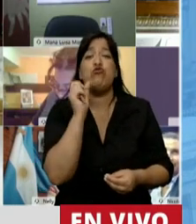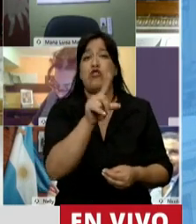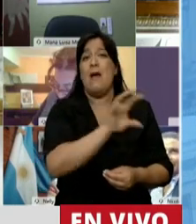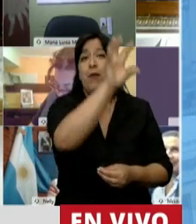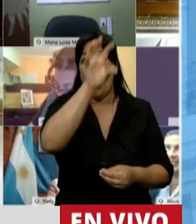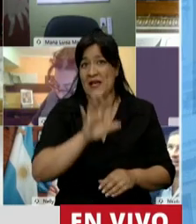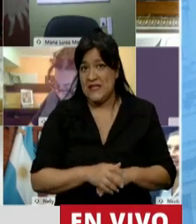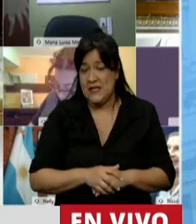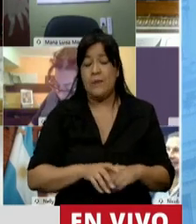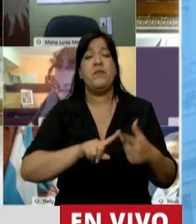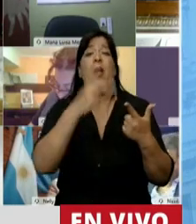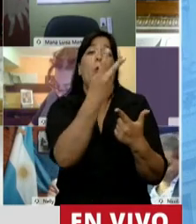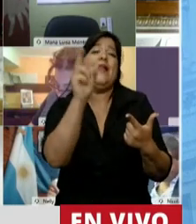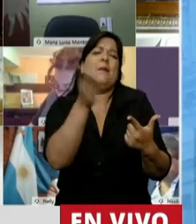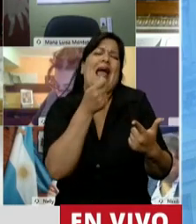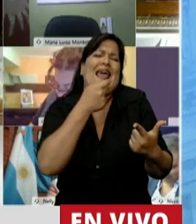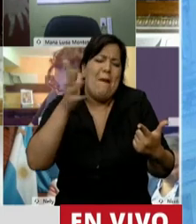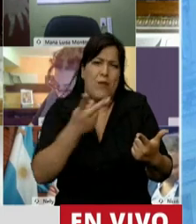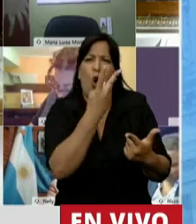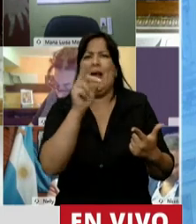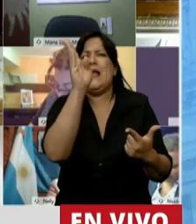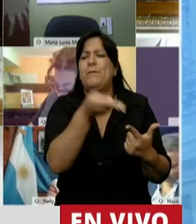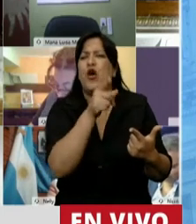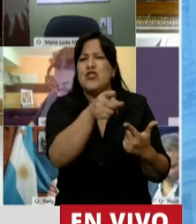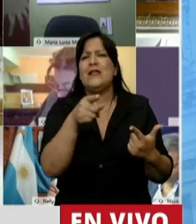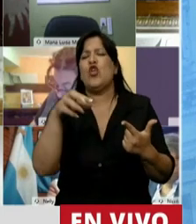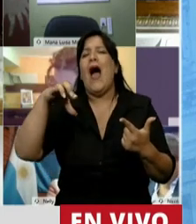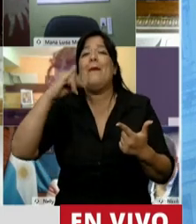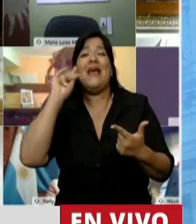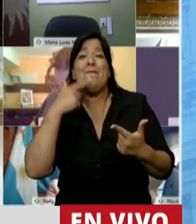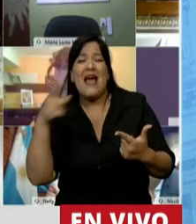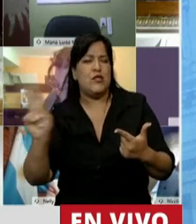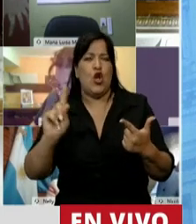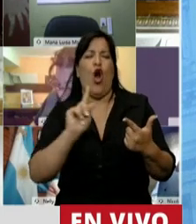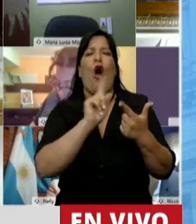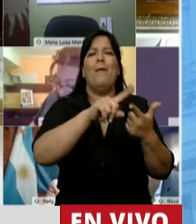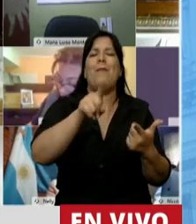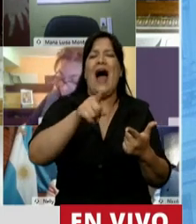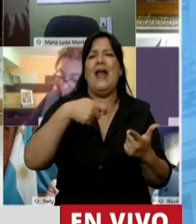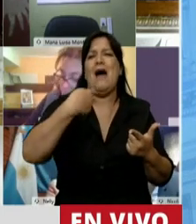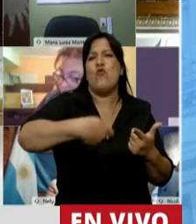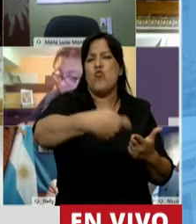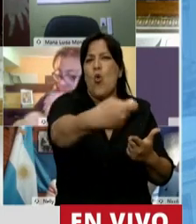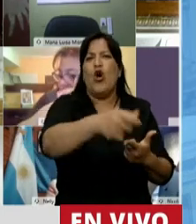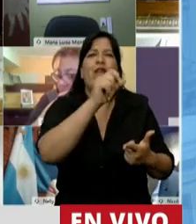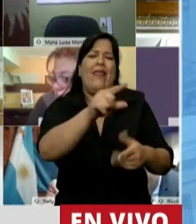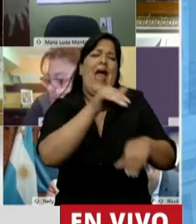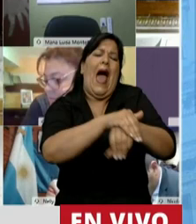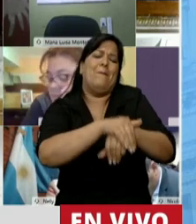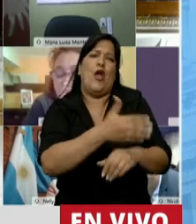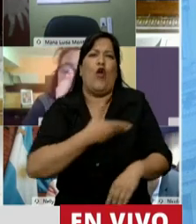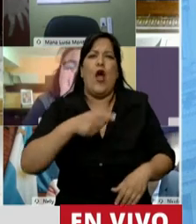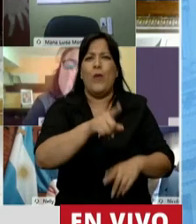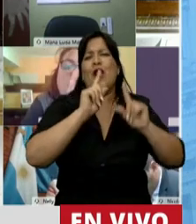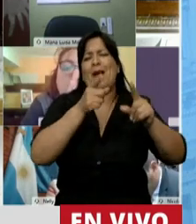ejemplo, 20% en lugar de destinarlo a las medianas empresas, a las moratorias para los amigos del gobierno y un poquito a